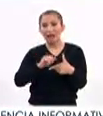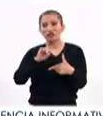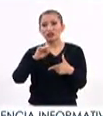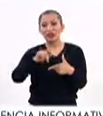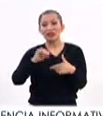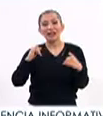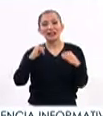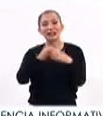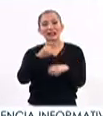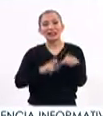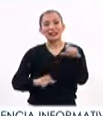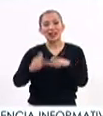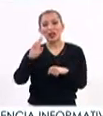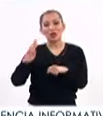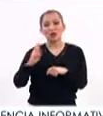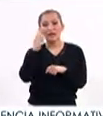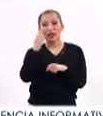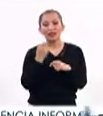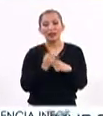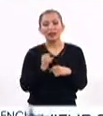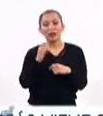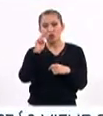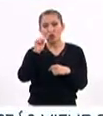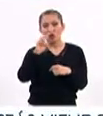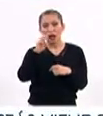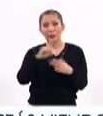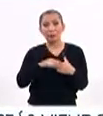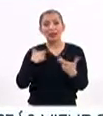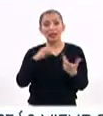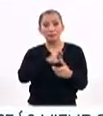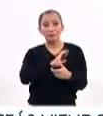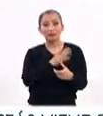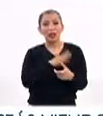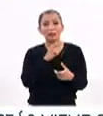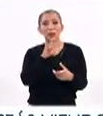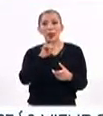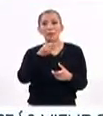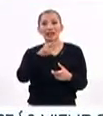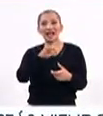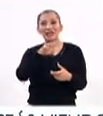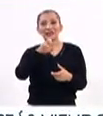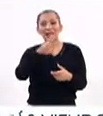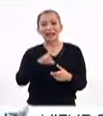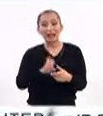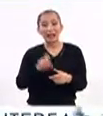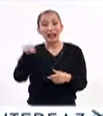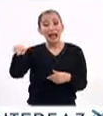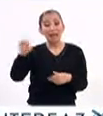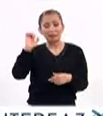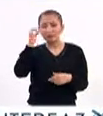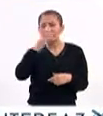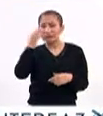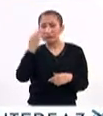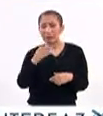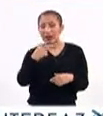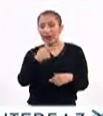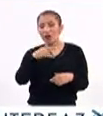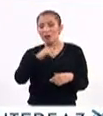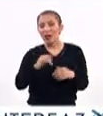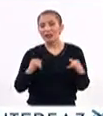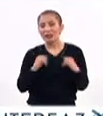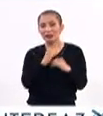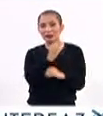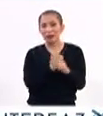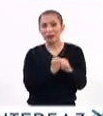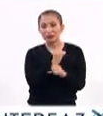Varela, del Instituto de Química de la Universidad Autónoma de México, y la española Viola María Javier Martínez, experta en genómica del Instituto